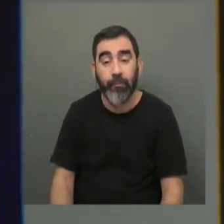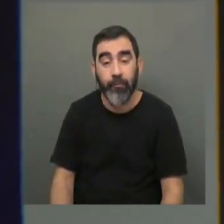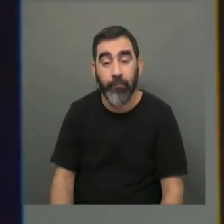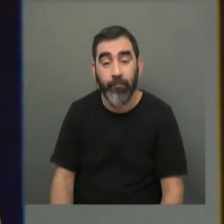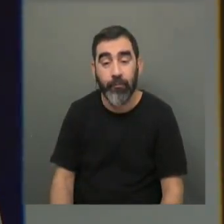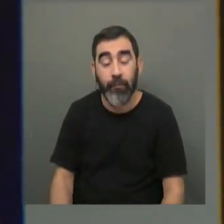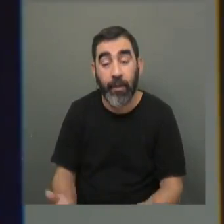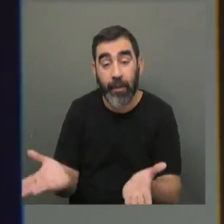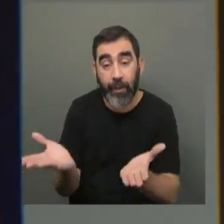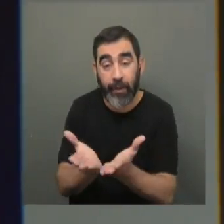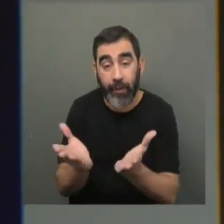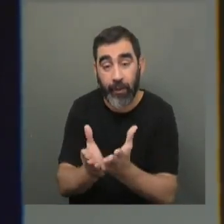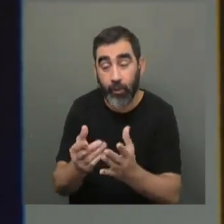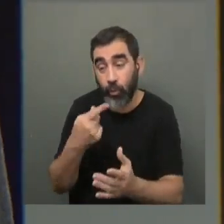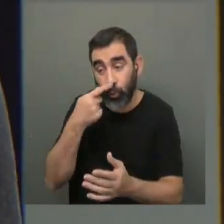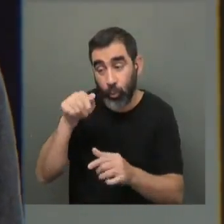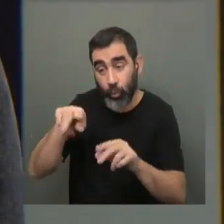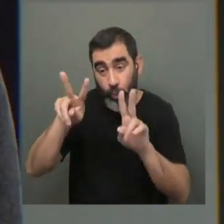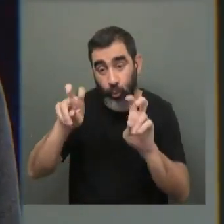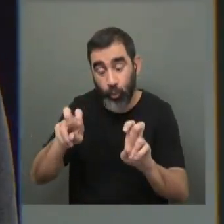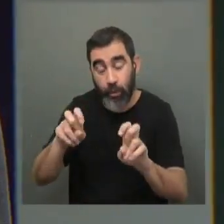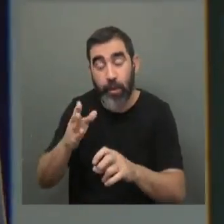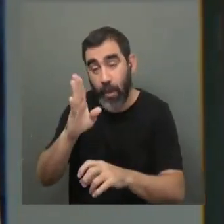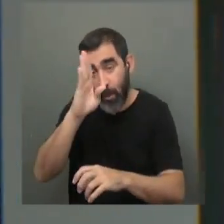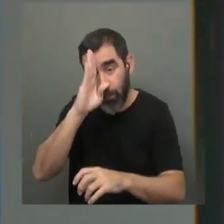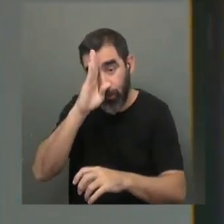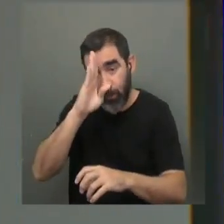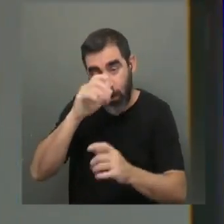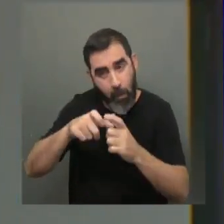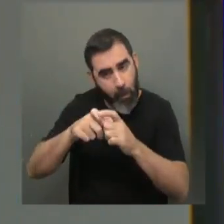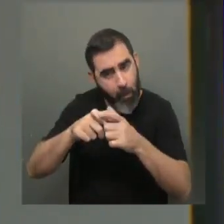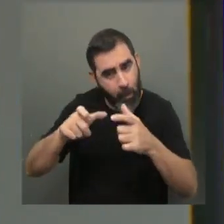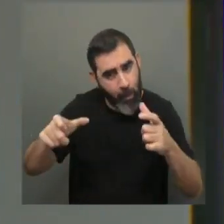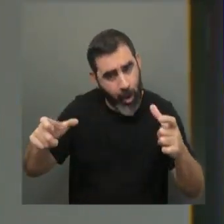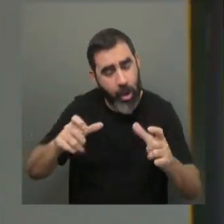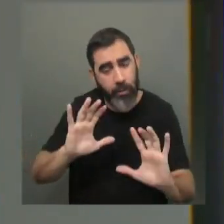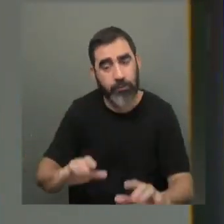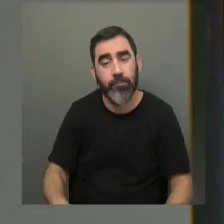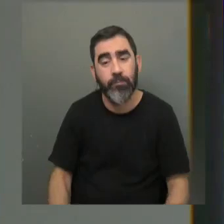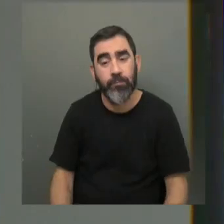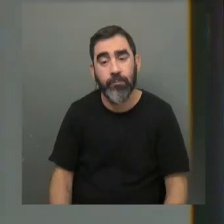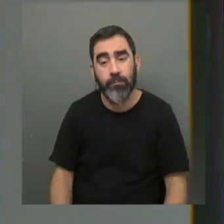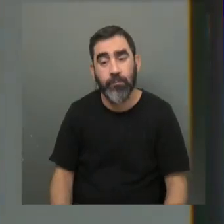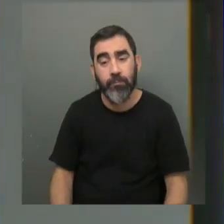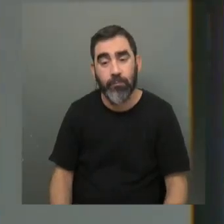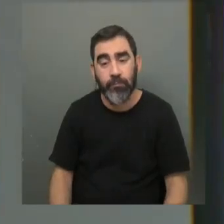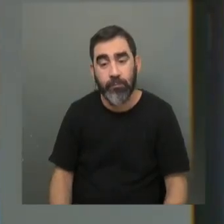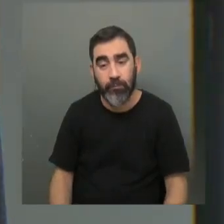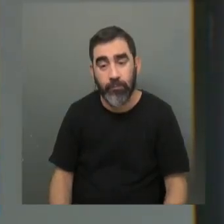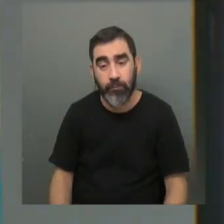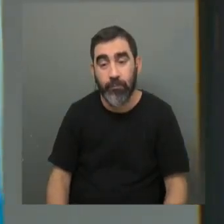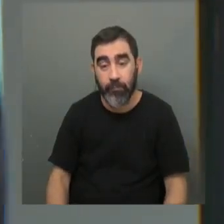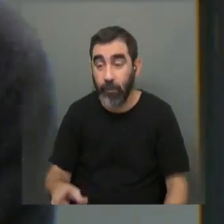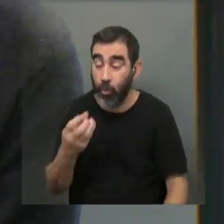de estudiantes que están interesados en meterse en estos temas está creciendo tremendamente. Eso es